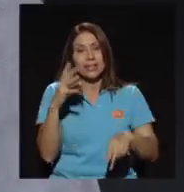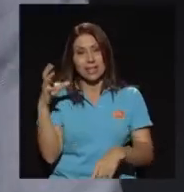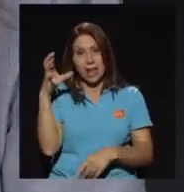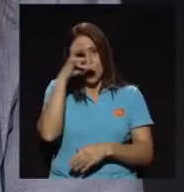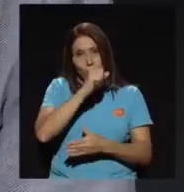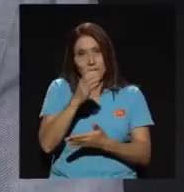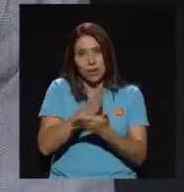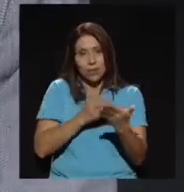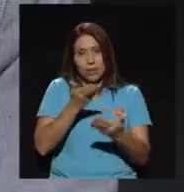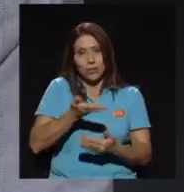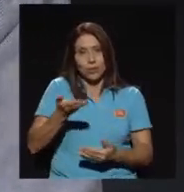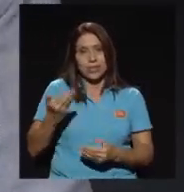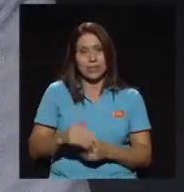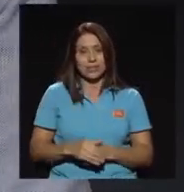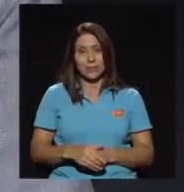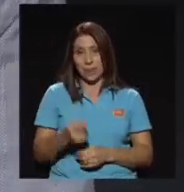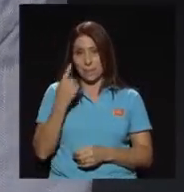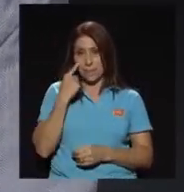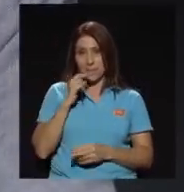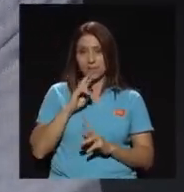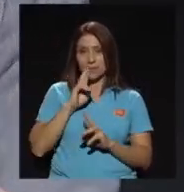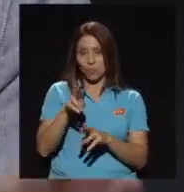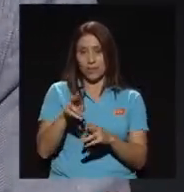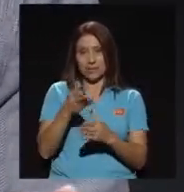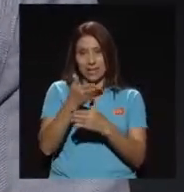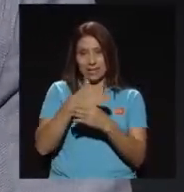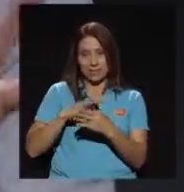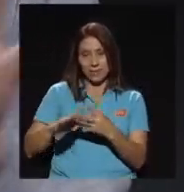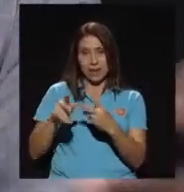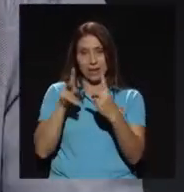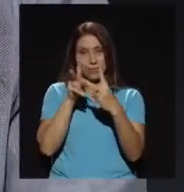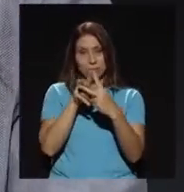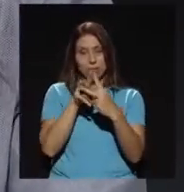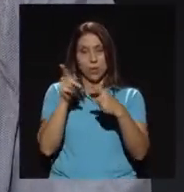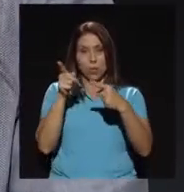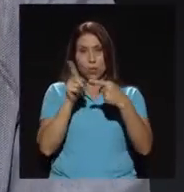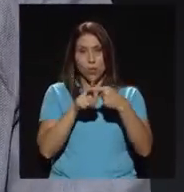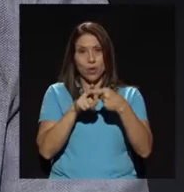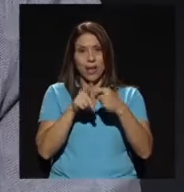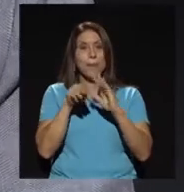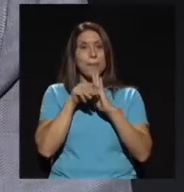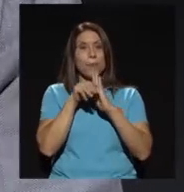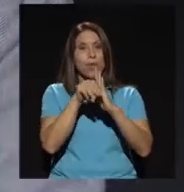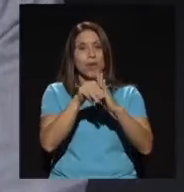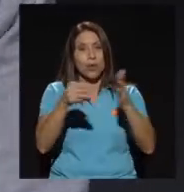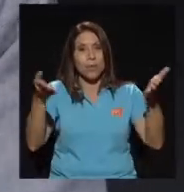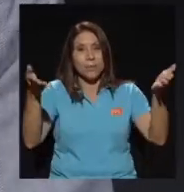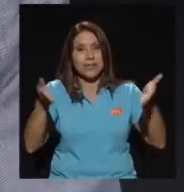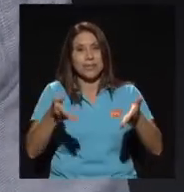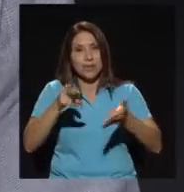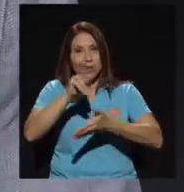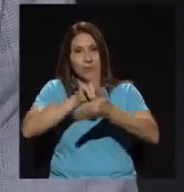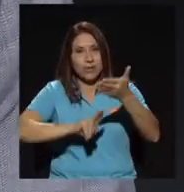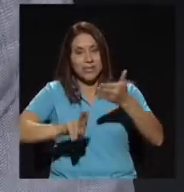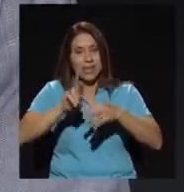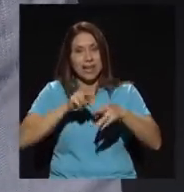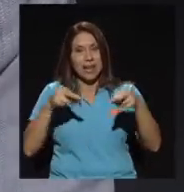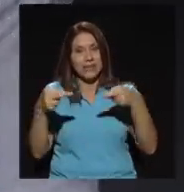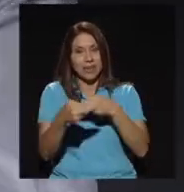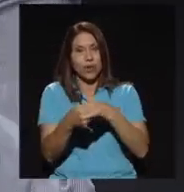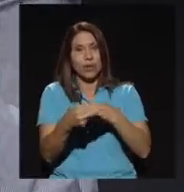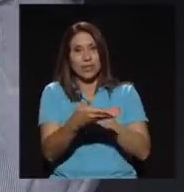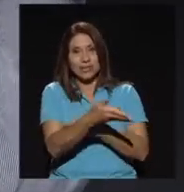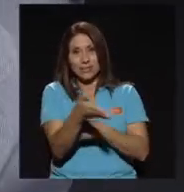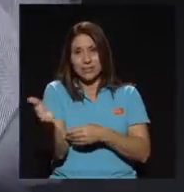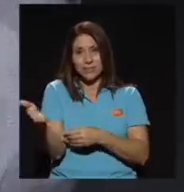la respuesta en dos cosas. Sí. Una tiene que ver con el modelo de presencia universitaria en las regiones, que creo que es un poco lo que estás planteando. La